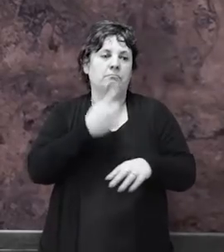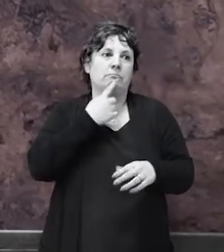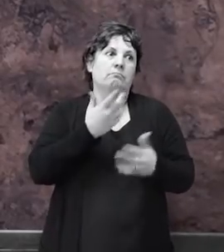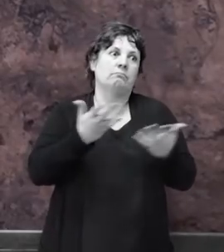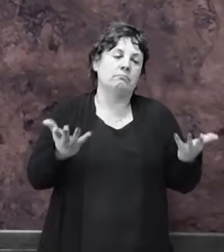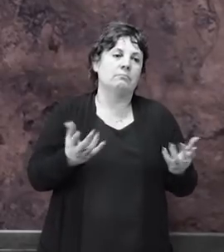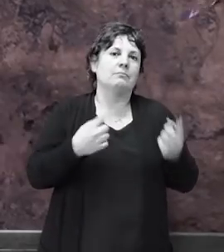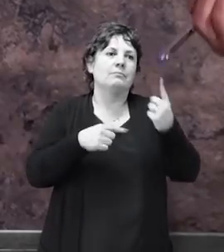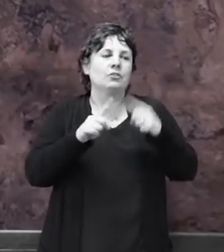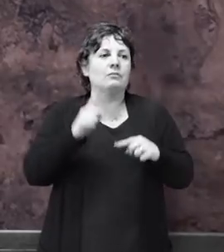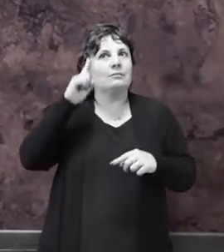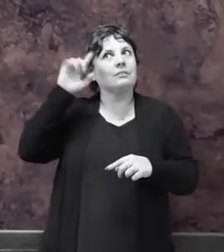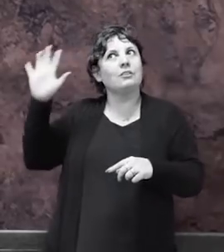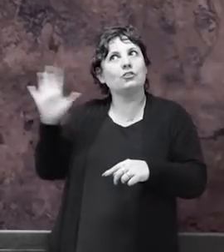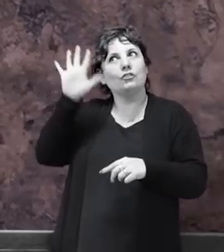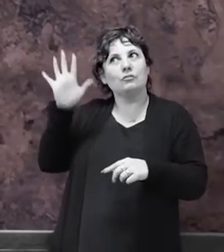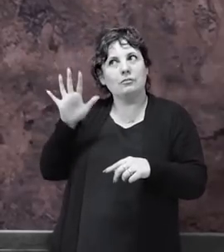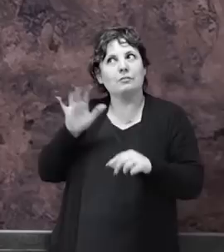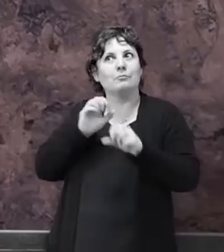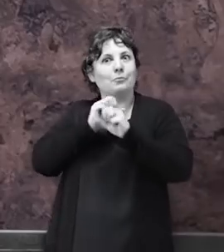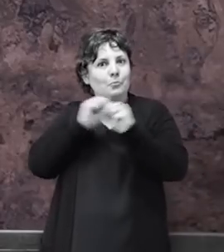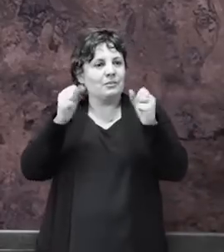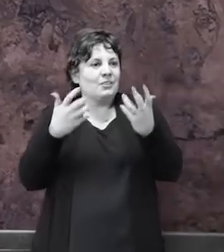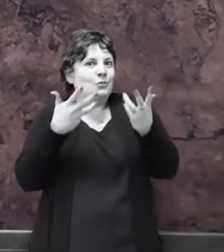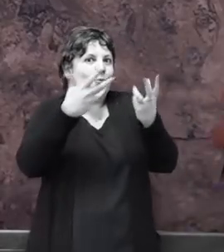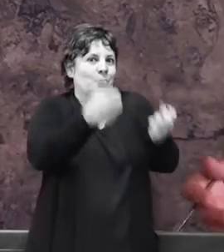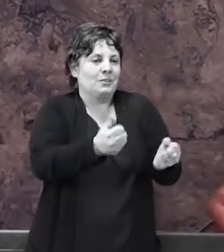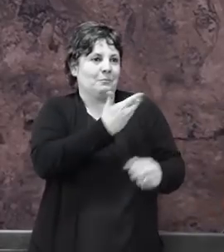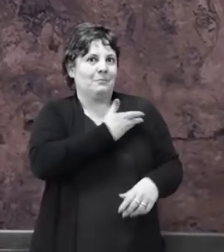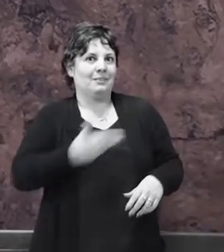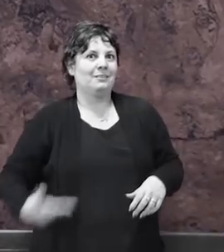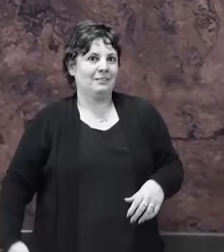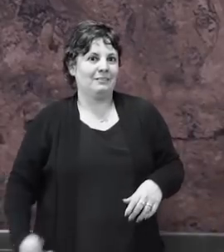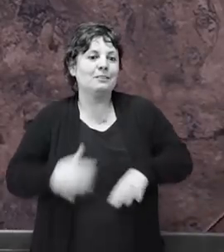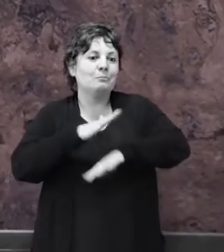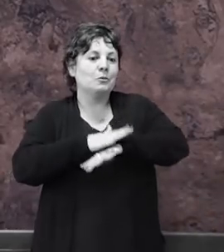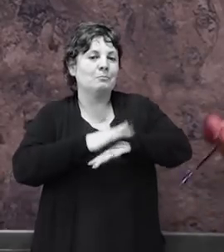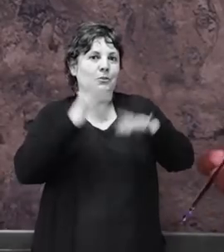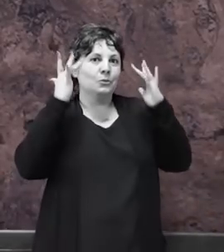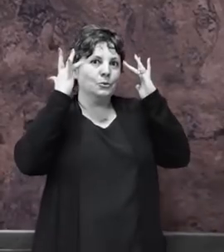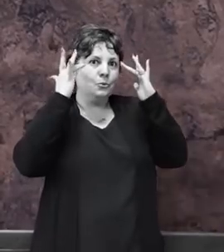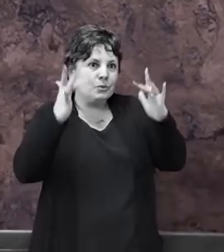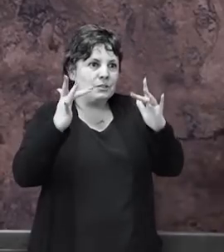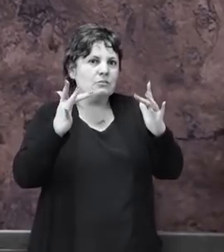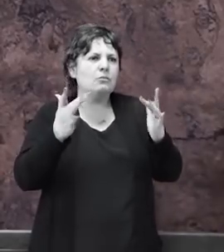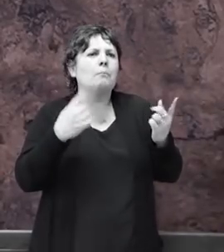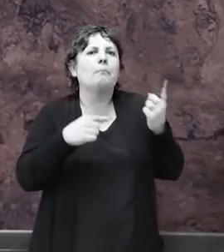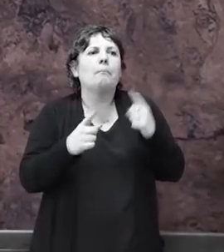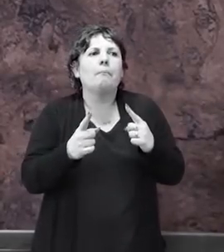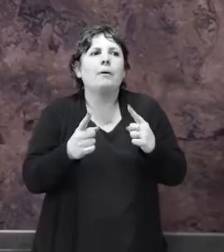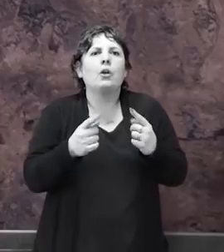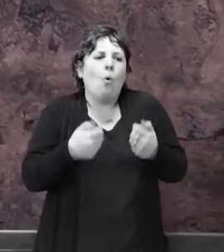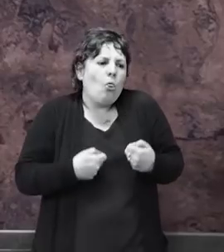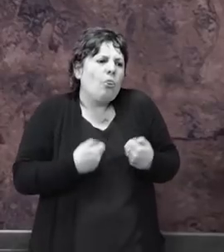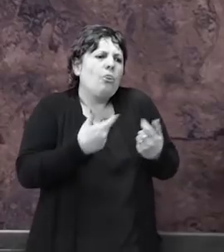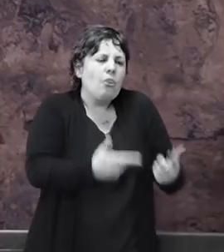medida la psicología podría aportar en el ámbito educativo a las maestras en esta línea. Concretamente, ¿qué le